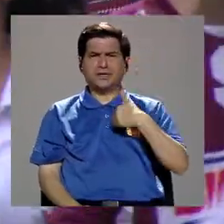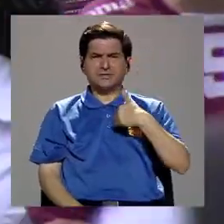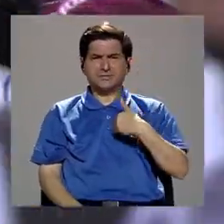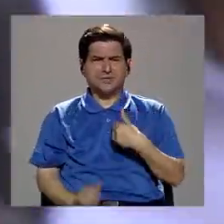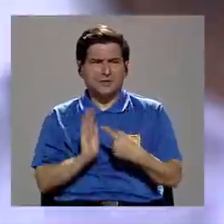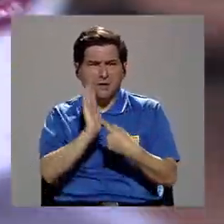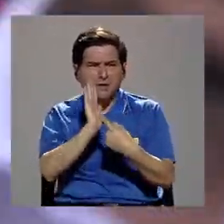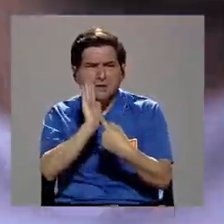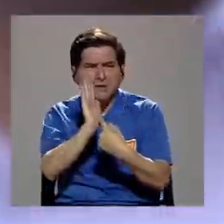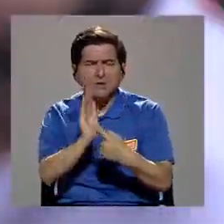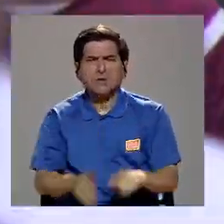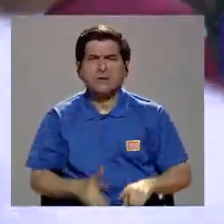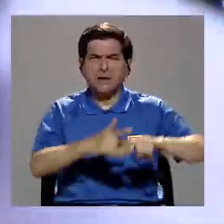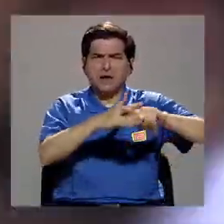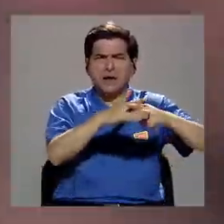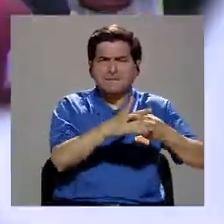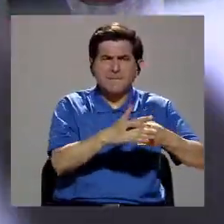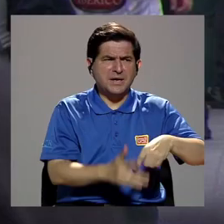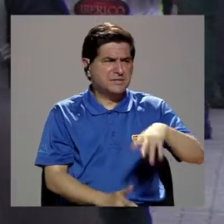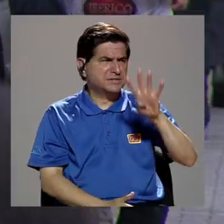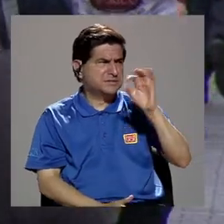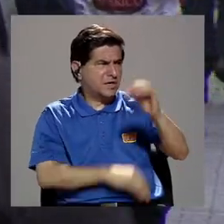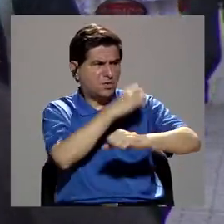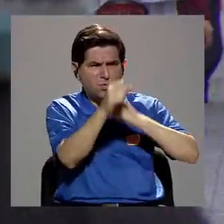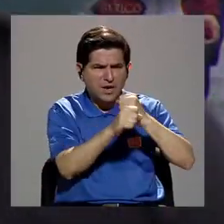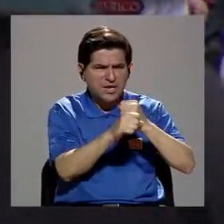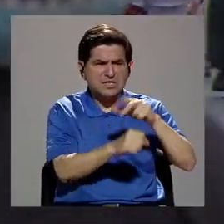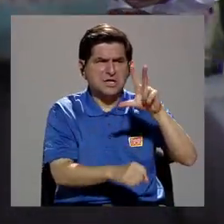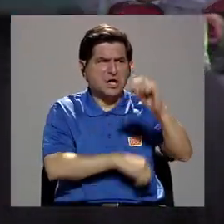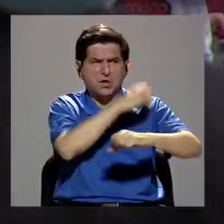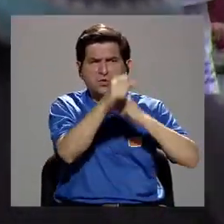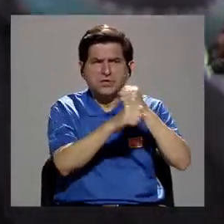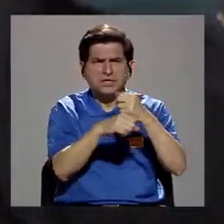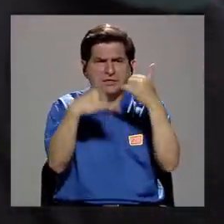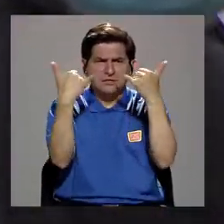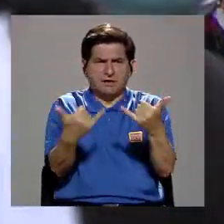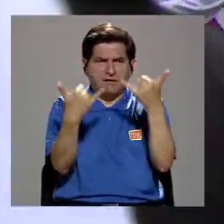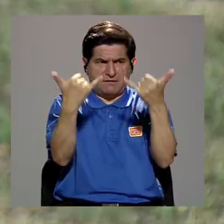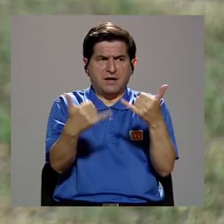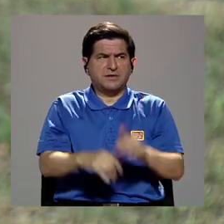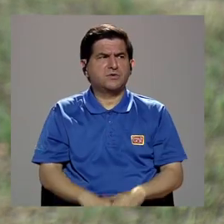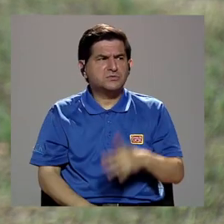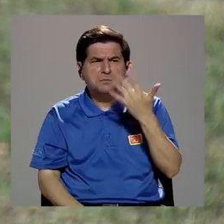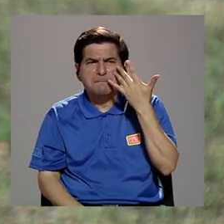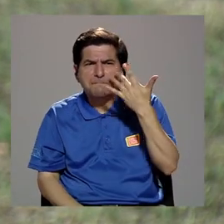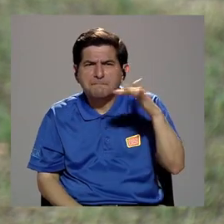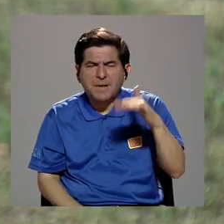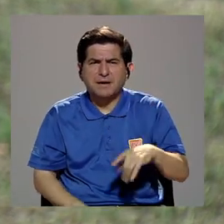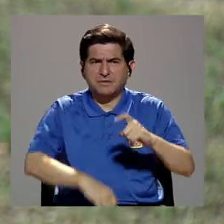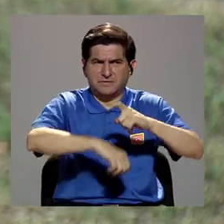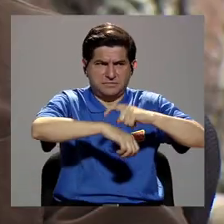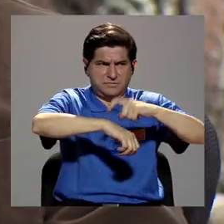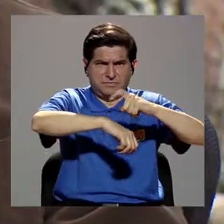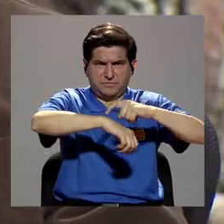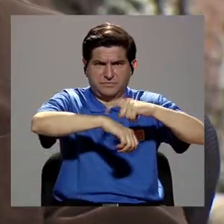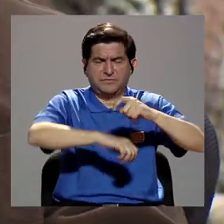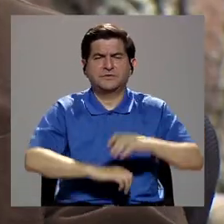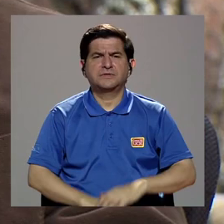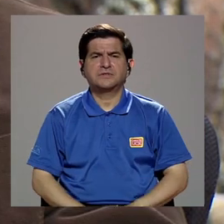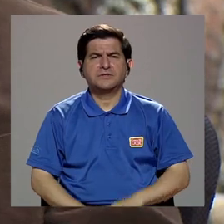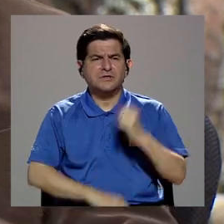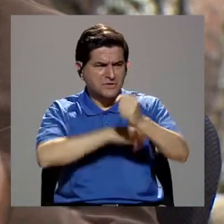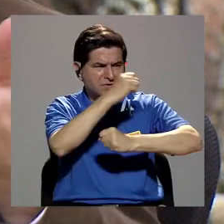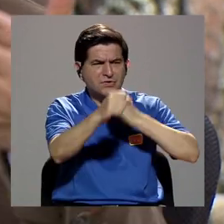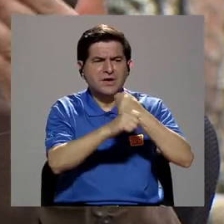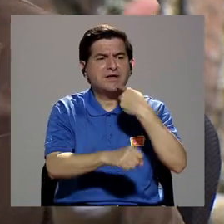que tiene manifestaciones y empieza desde los 40 años o 30 años con manifestaciones. Y es porque pareciera ser que en algún momento